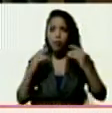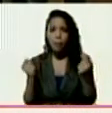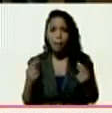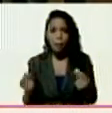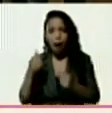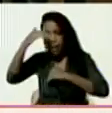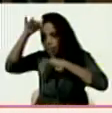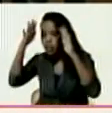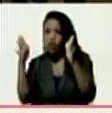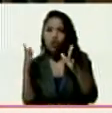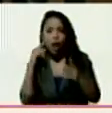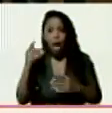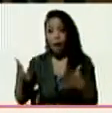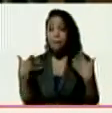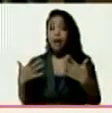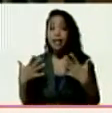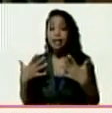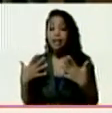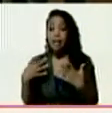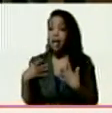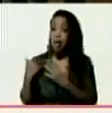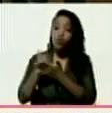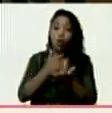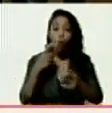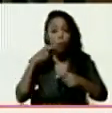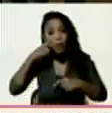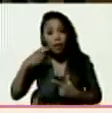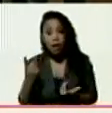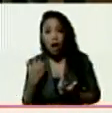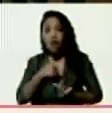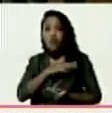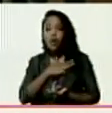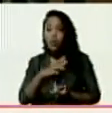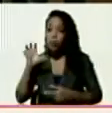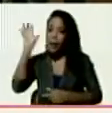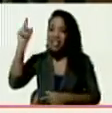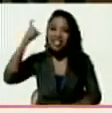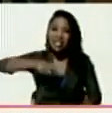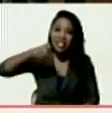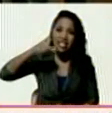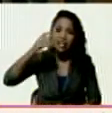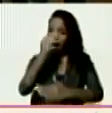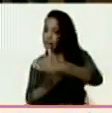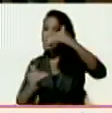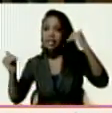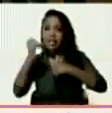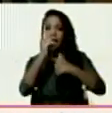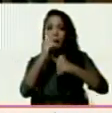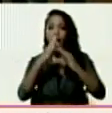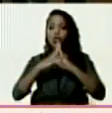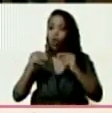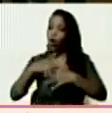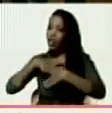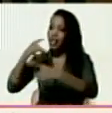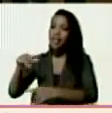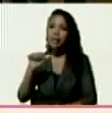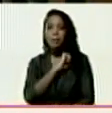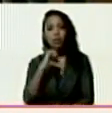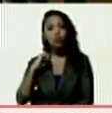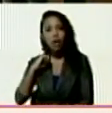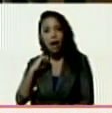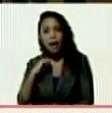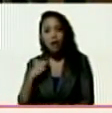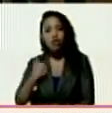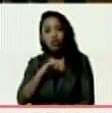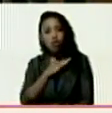la emergencia compleja humanitaria. Nuestro país necesita que por encima de los extremos y de los intereses personales,